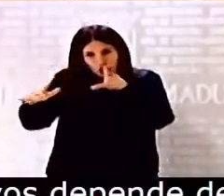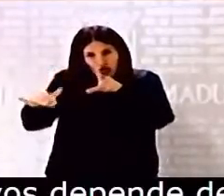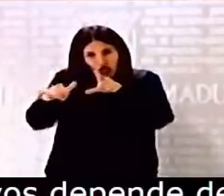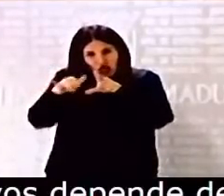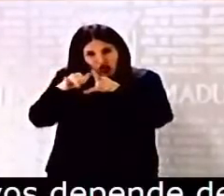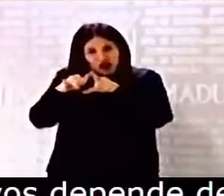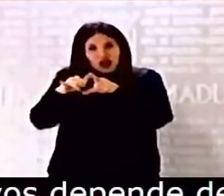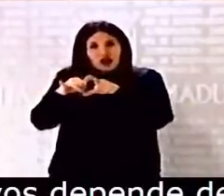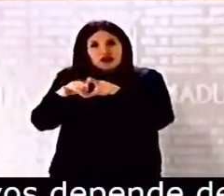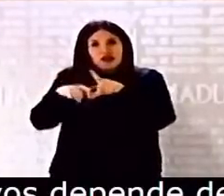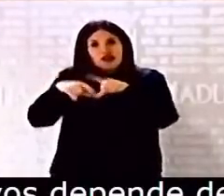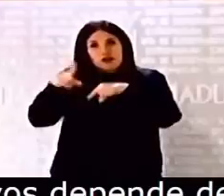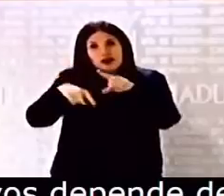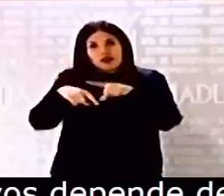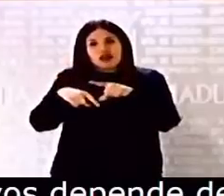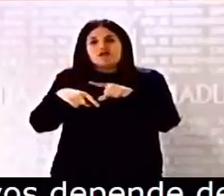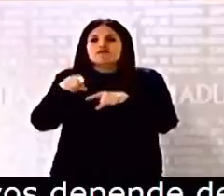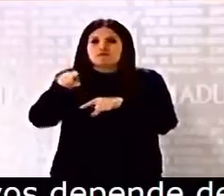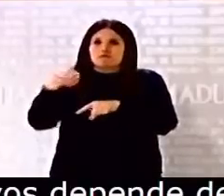se tiene menos riesgo de contagiar.